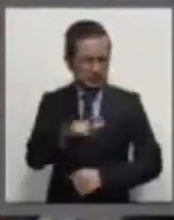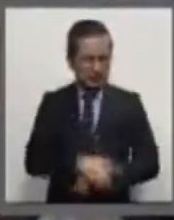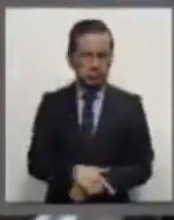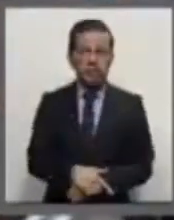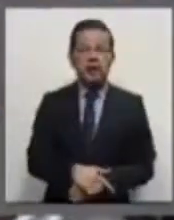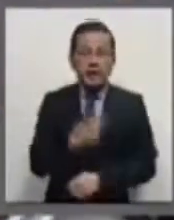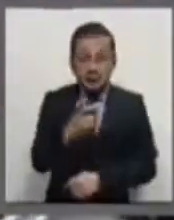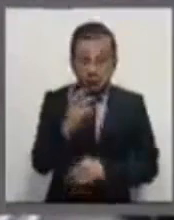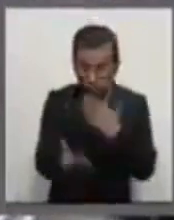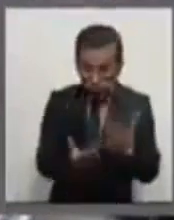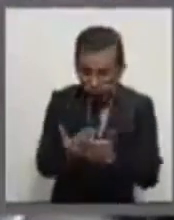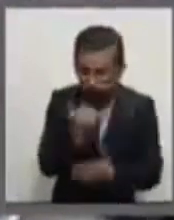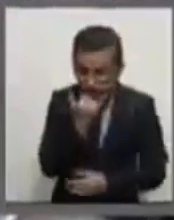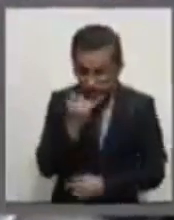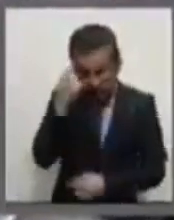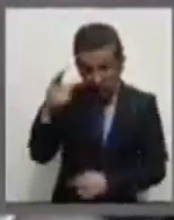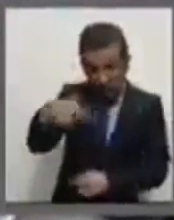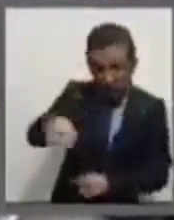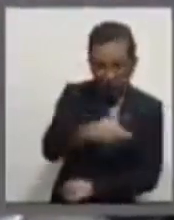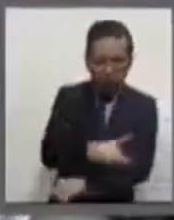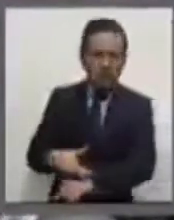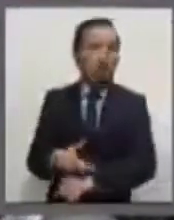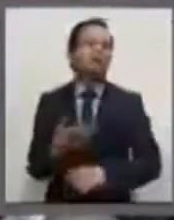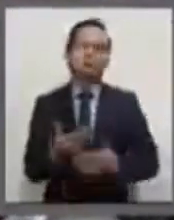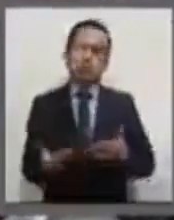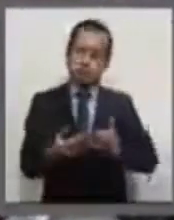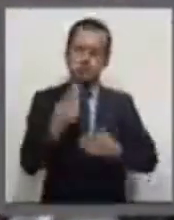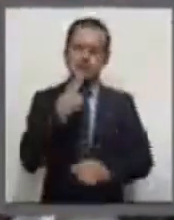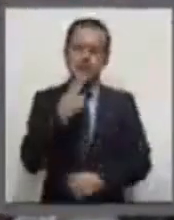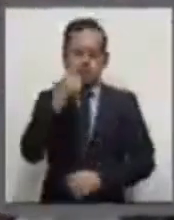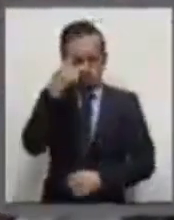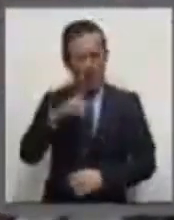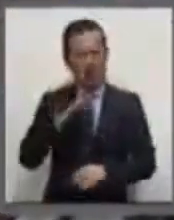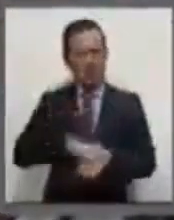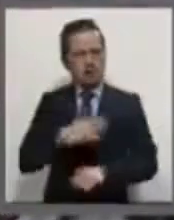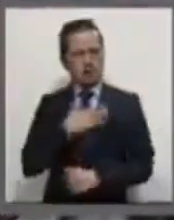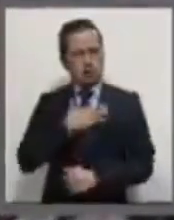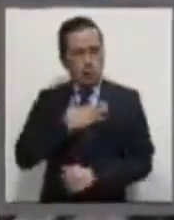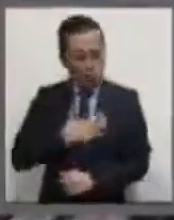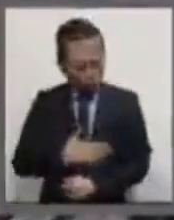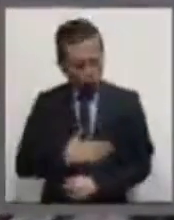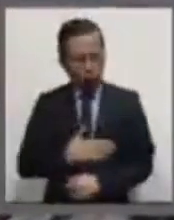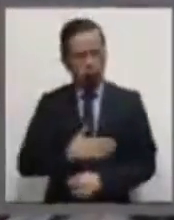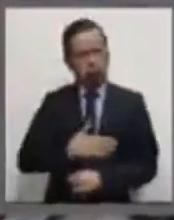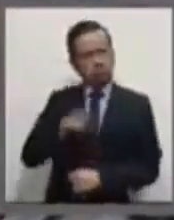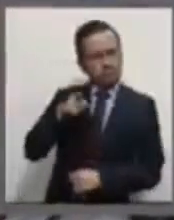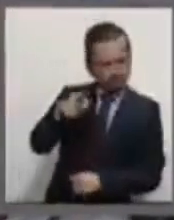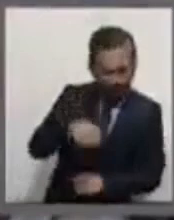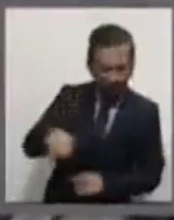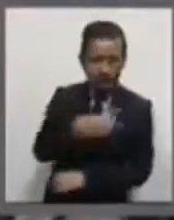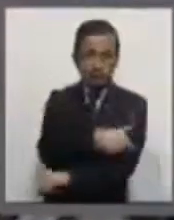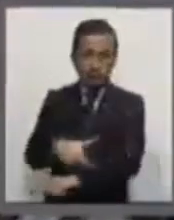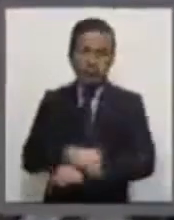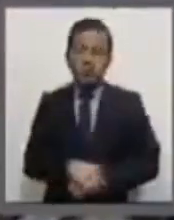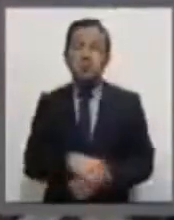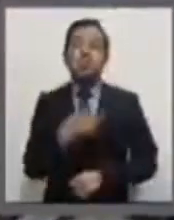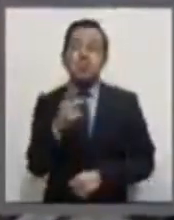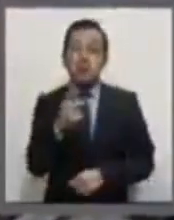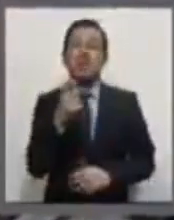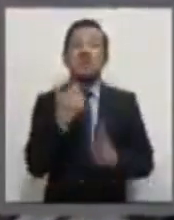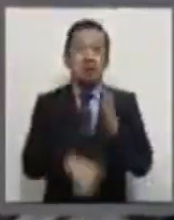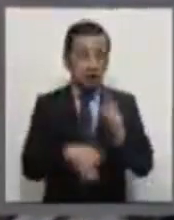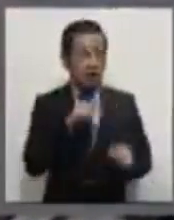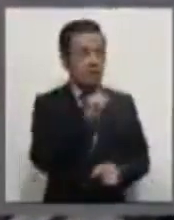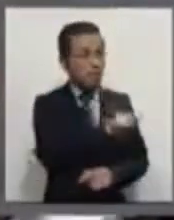las víctimas y sus familiares. De igual manera, miles de víctimas y familias siguen